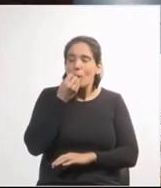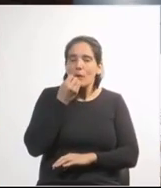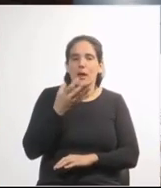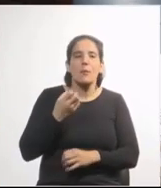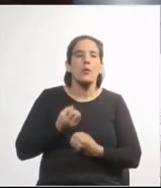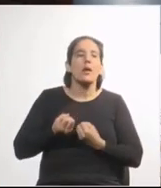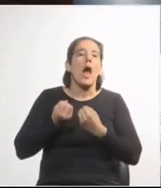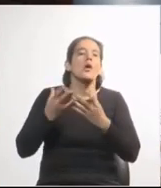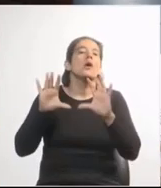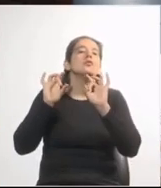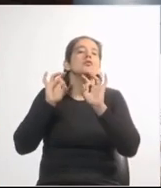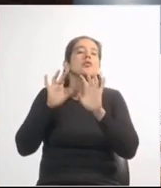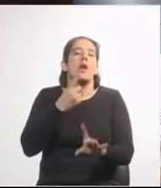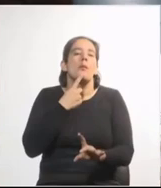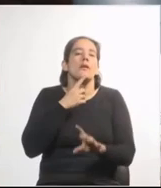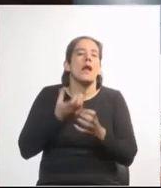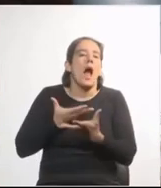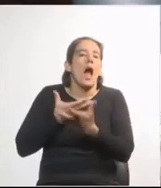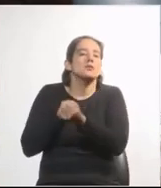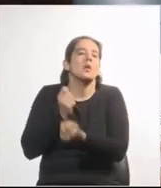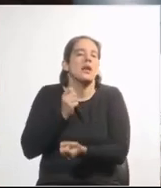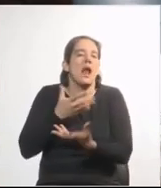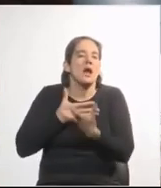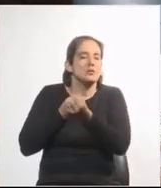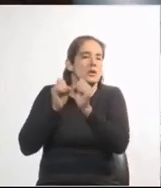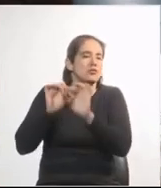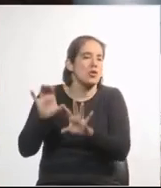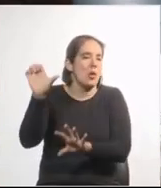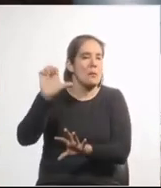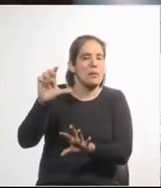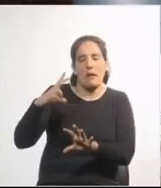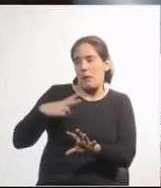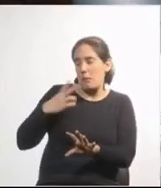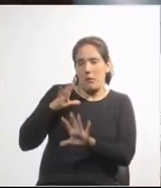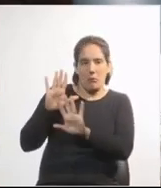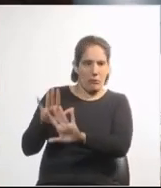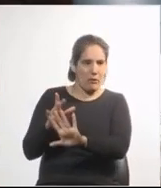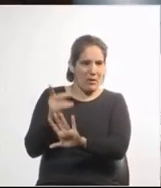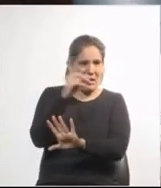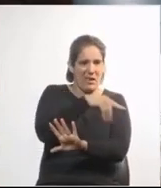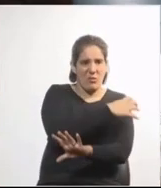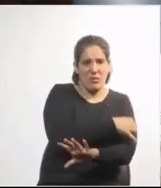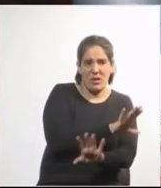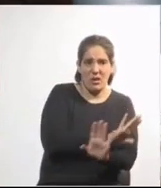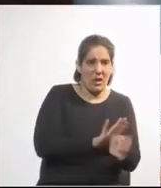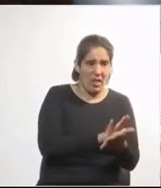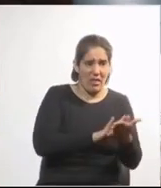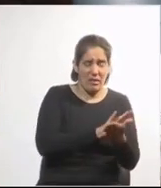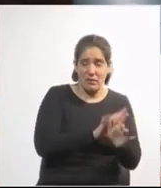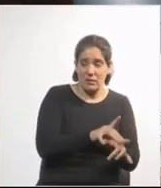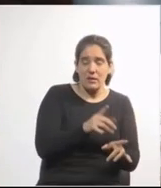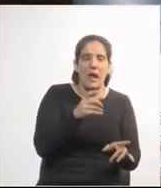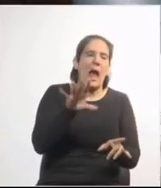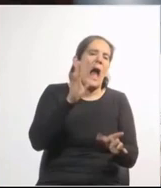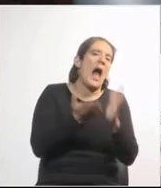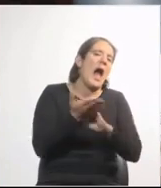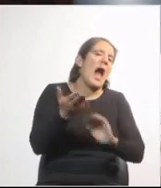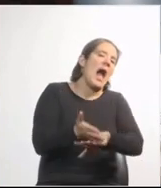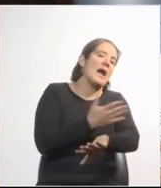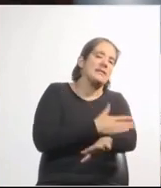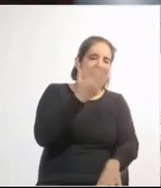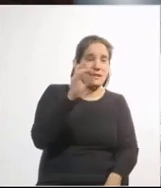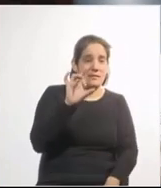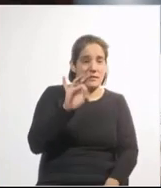más favorecidos. A diferencia de lo que había realizado durante los 15 años del gobierno